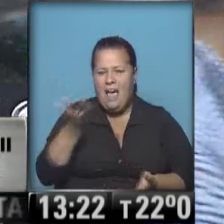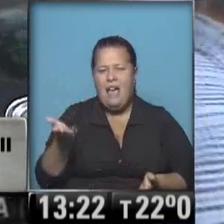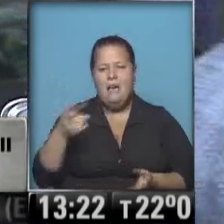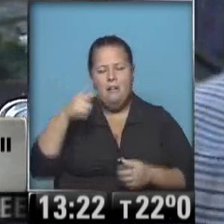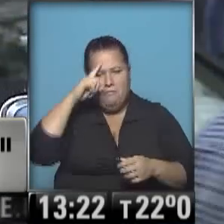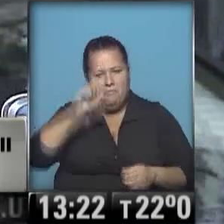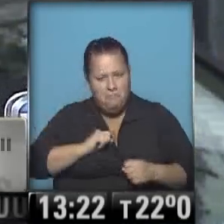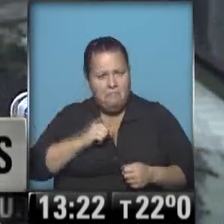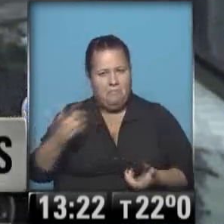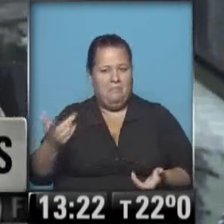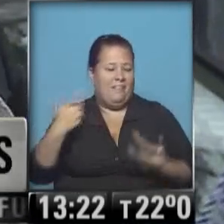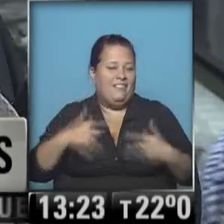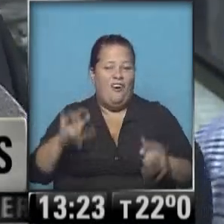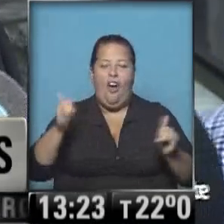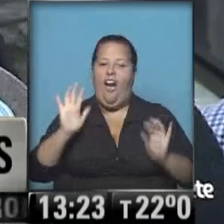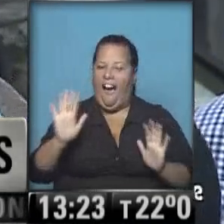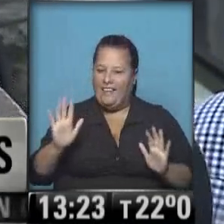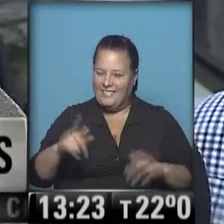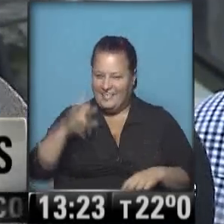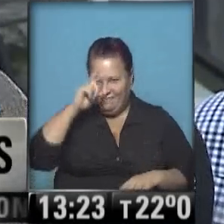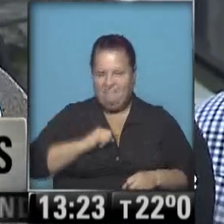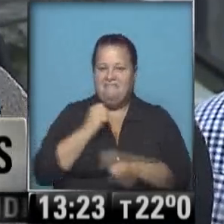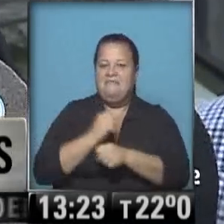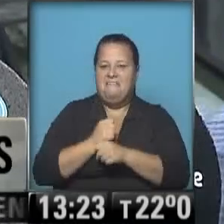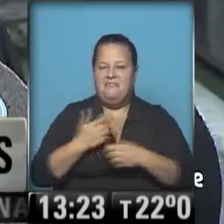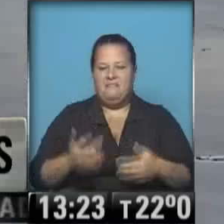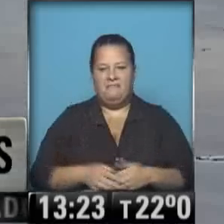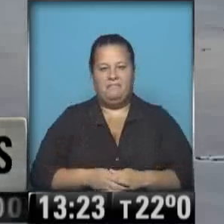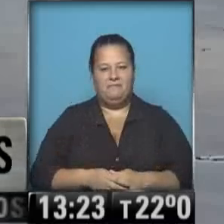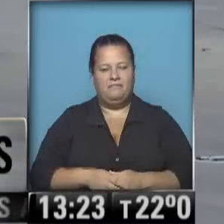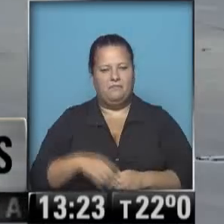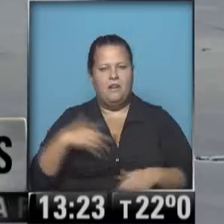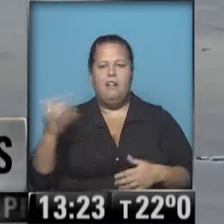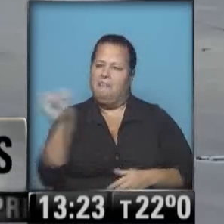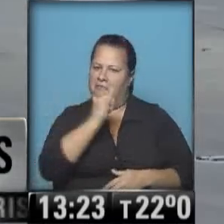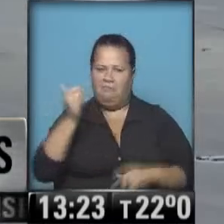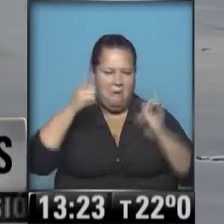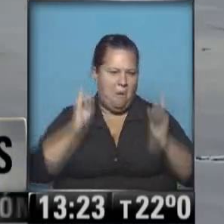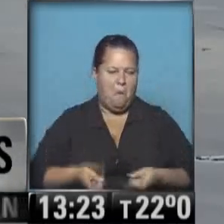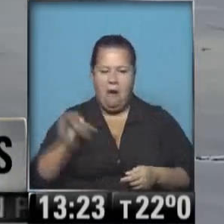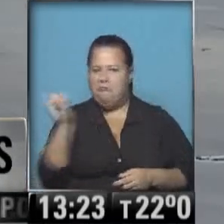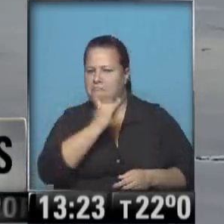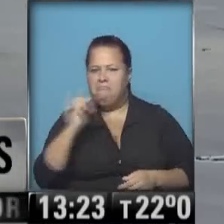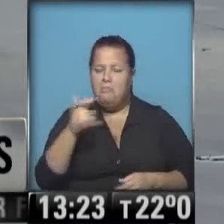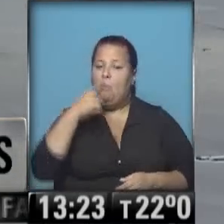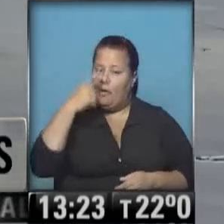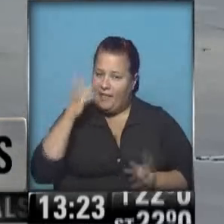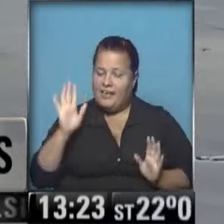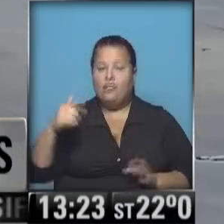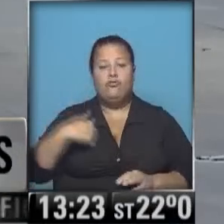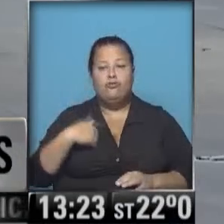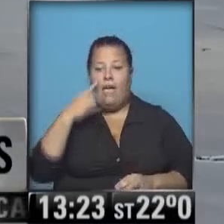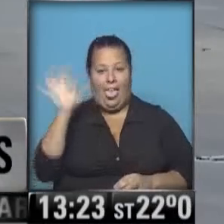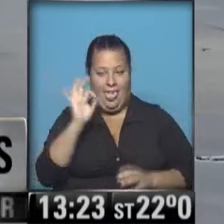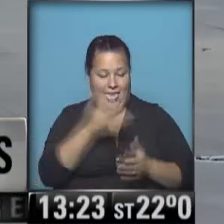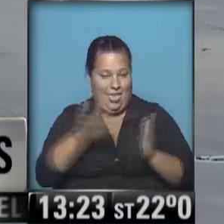mucho coraje como tienen normalmente los trabajadores eh siguió filmando fue interesante que lo haya hecho yo todavía no